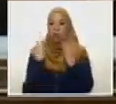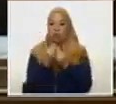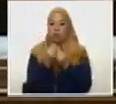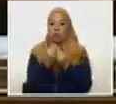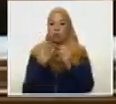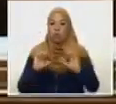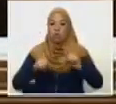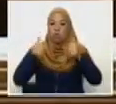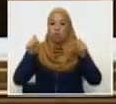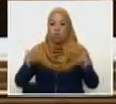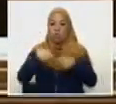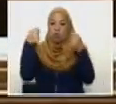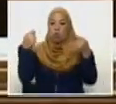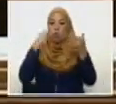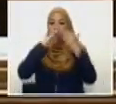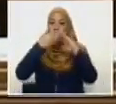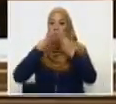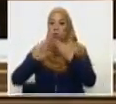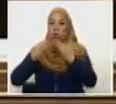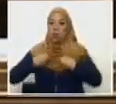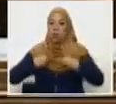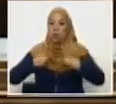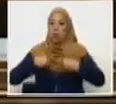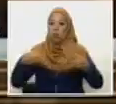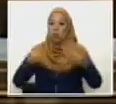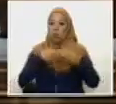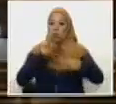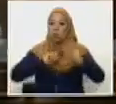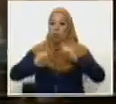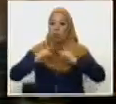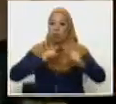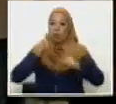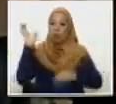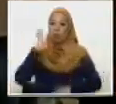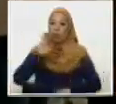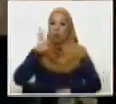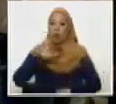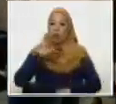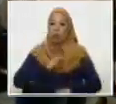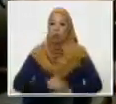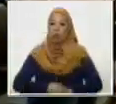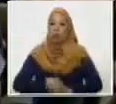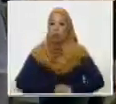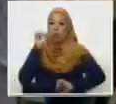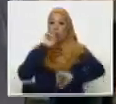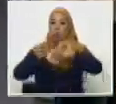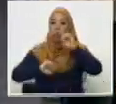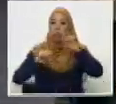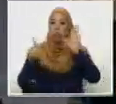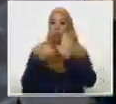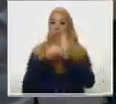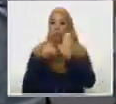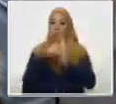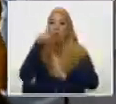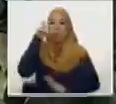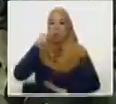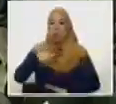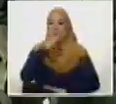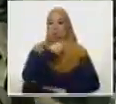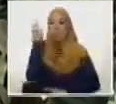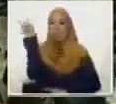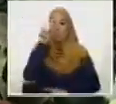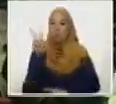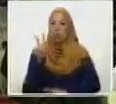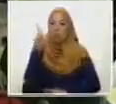fundador del periódico comunitario La Vega Dice, miembro de la Coordinadora Popular de Caracas, defensor de los derechos del pueblo de La Vega ante los